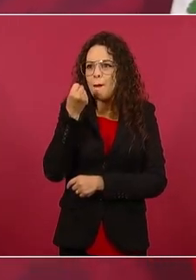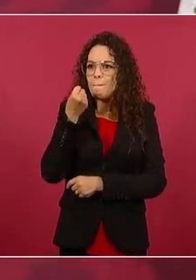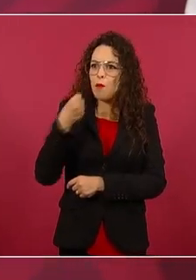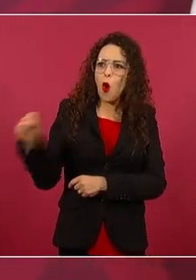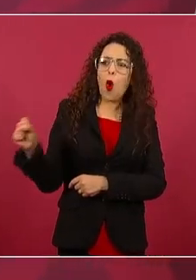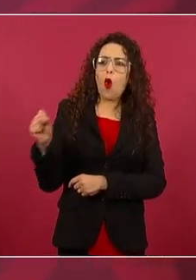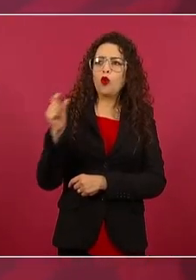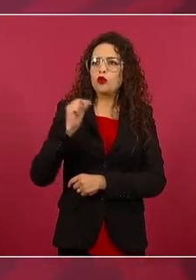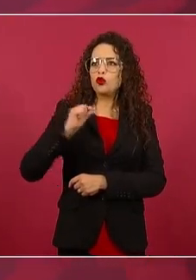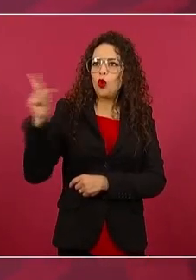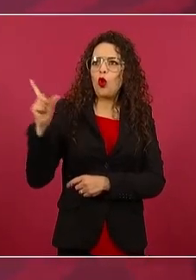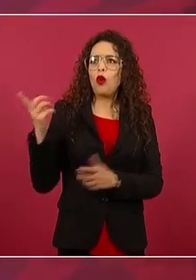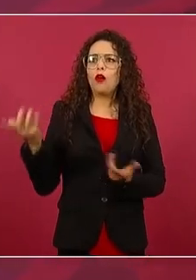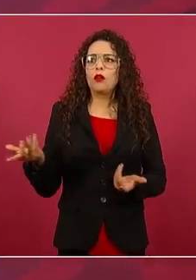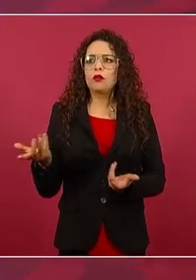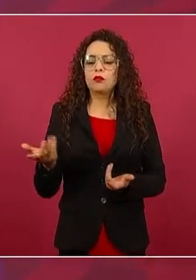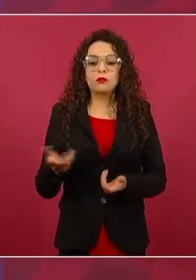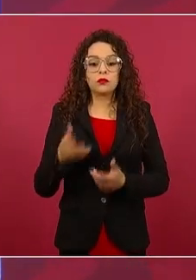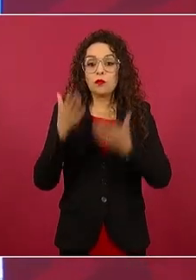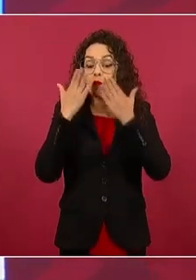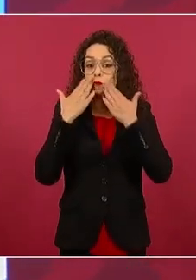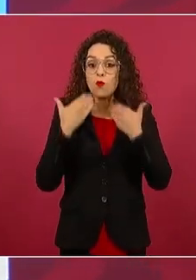seguridad social,